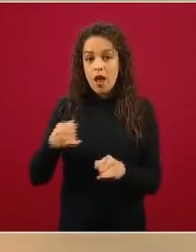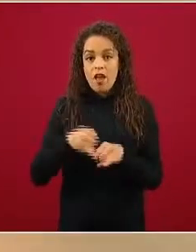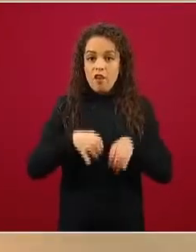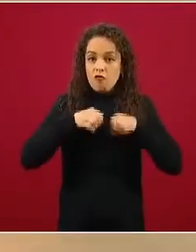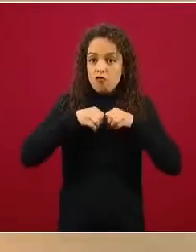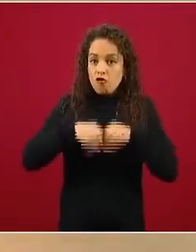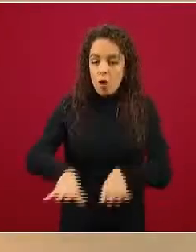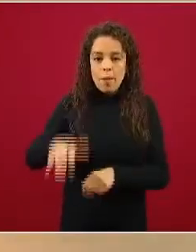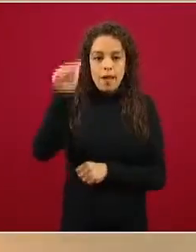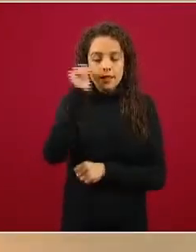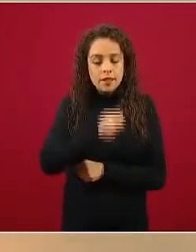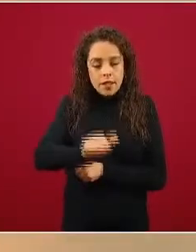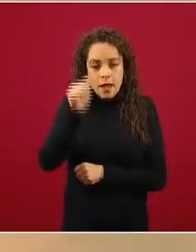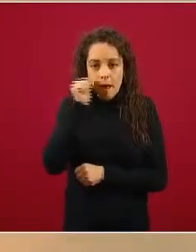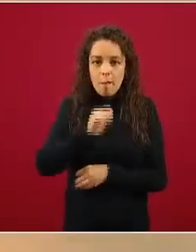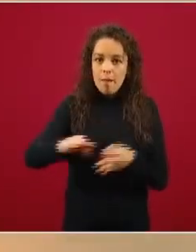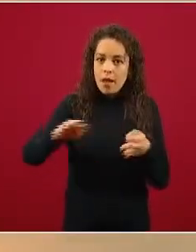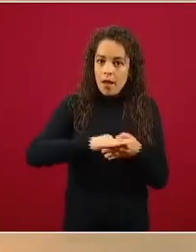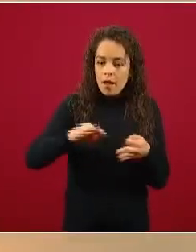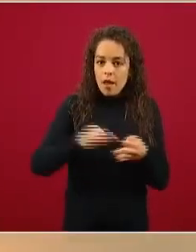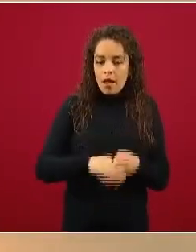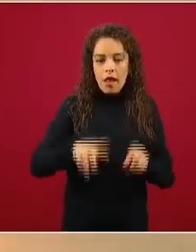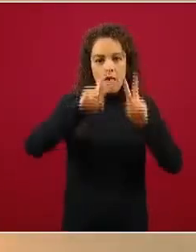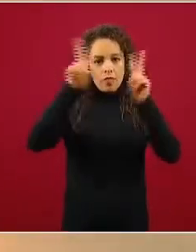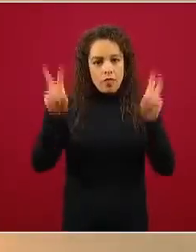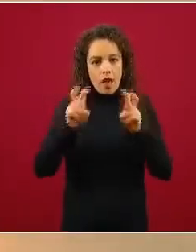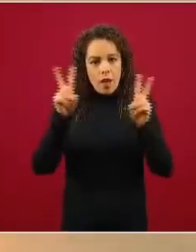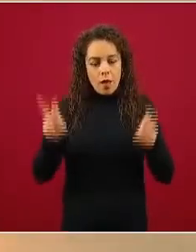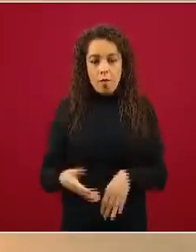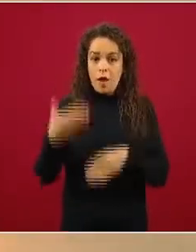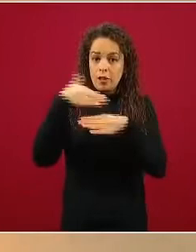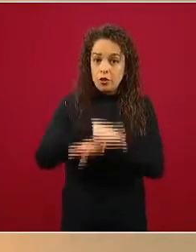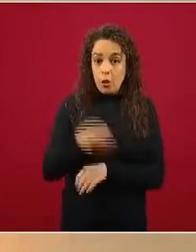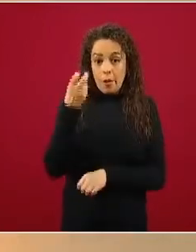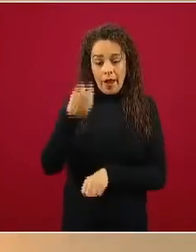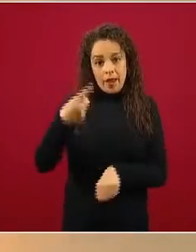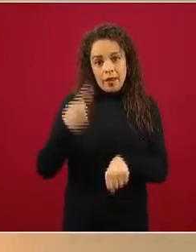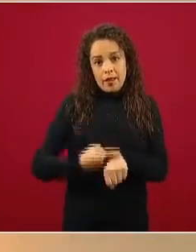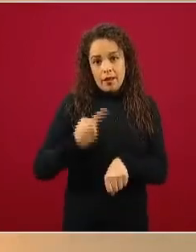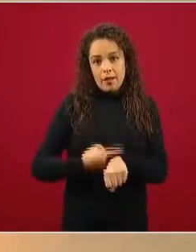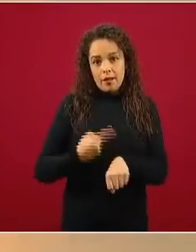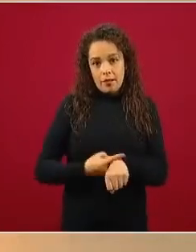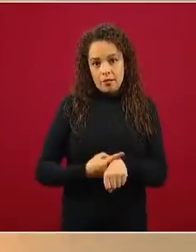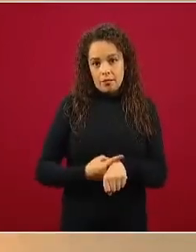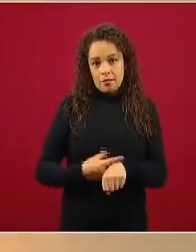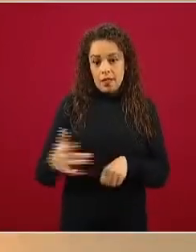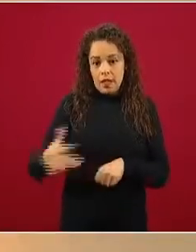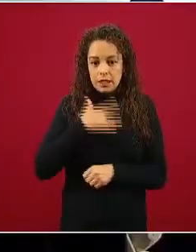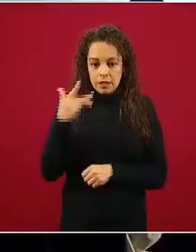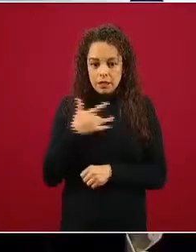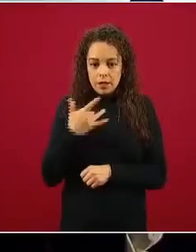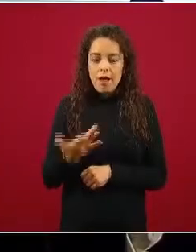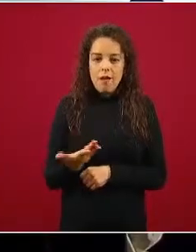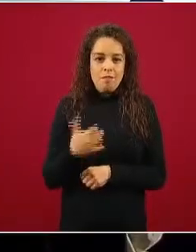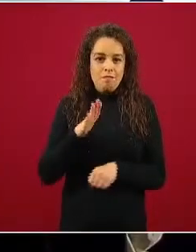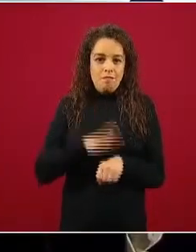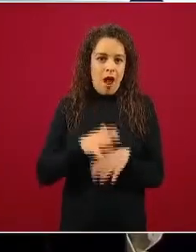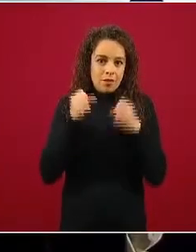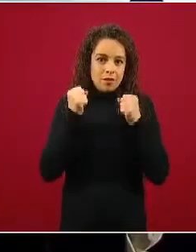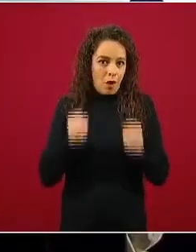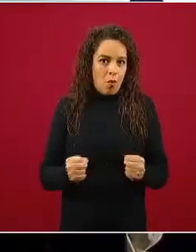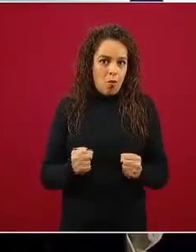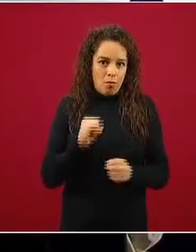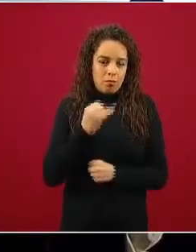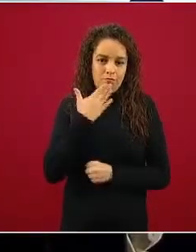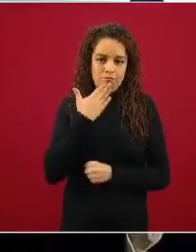varios temas, orientarnos sobre esta enfermedad para estar más seguros. Yo creo que hay algo